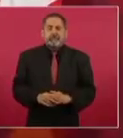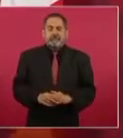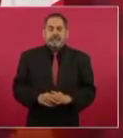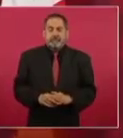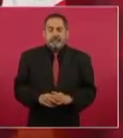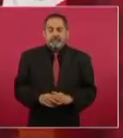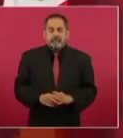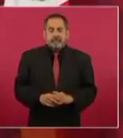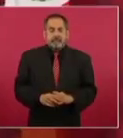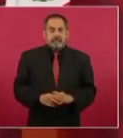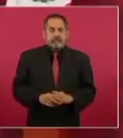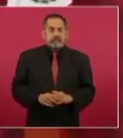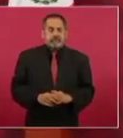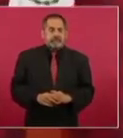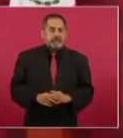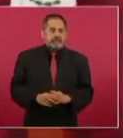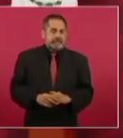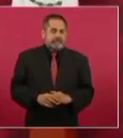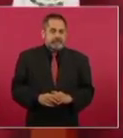Hay